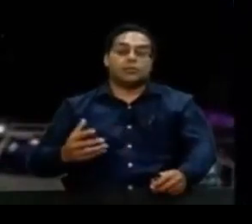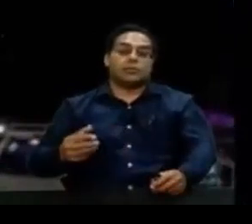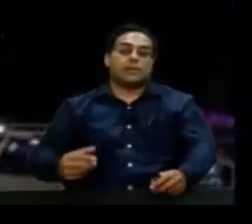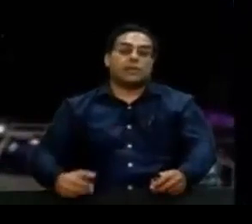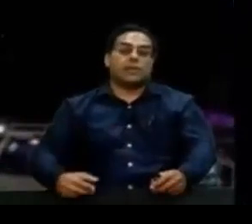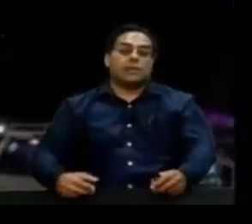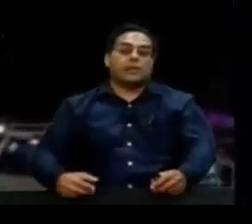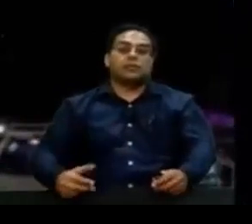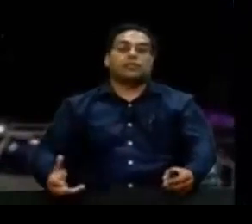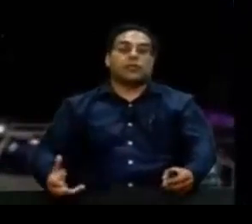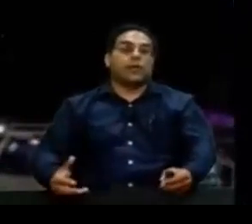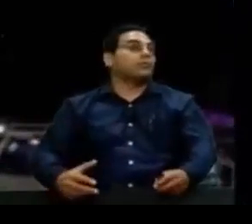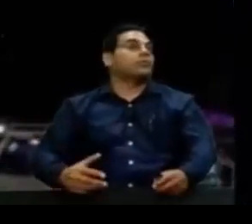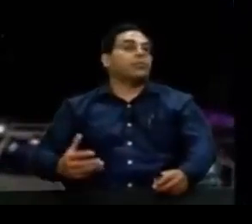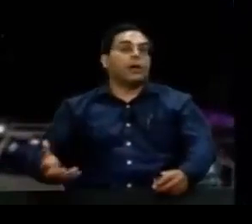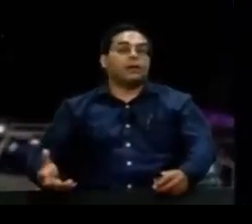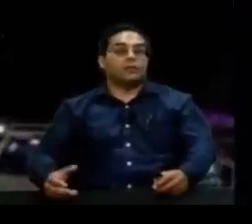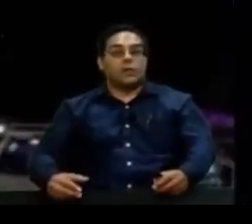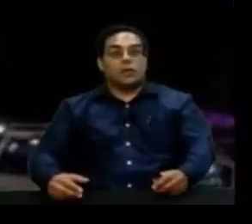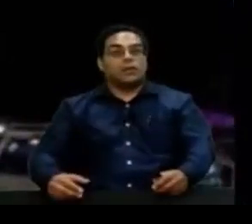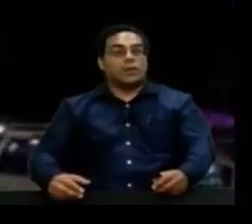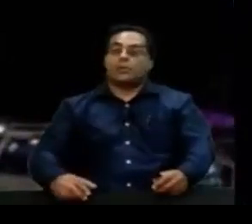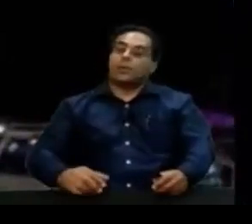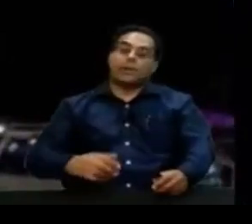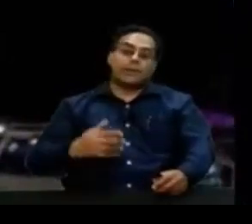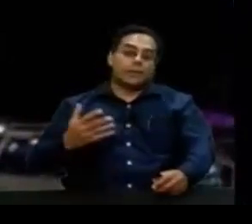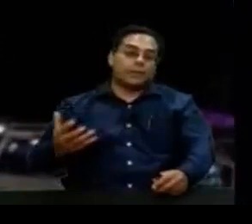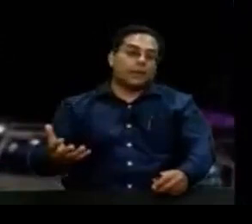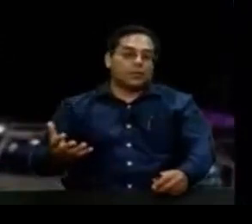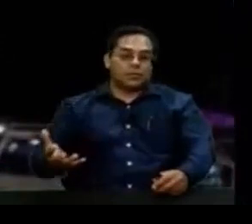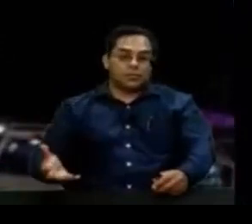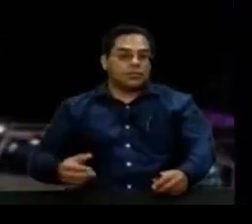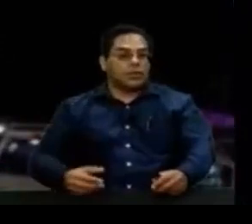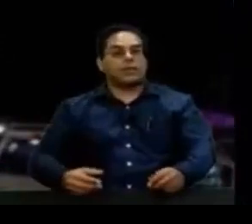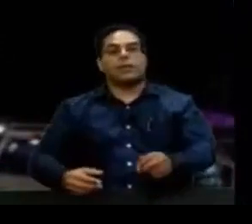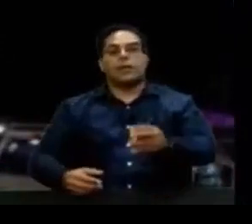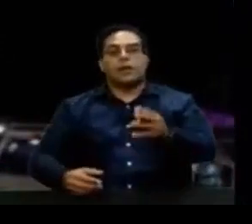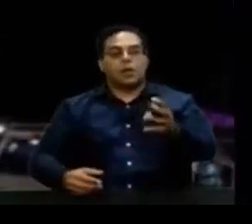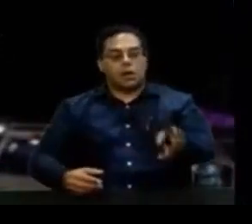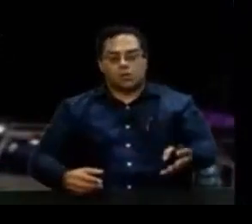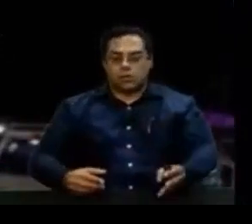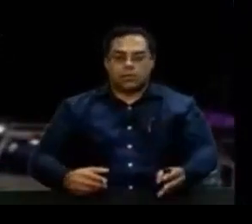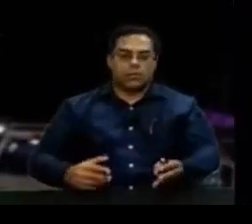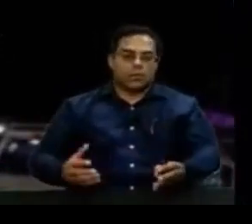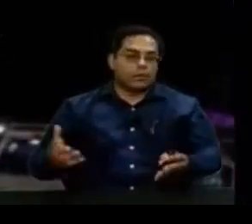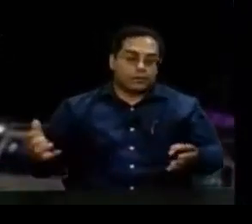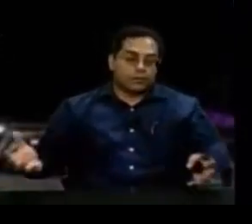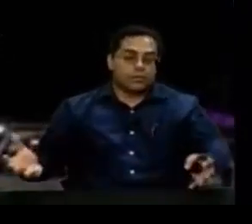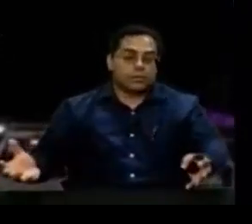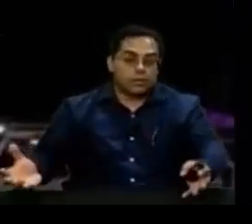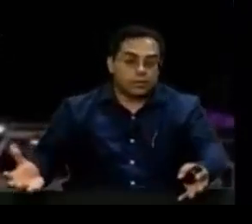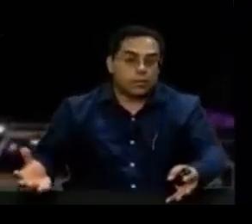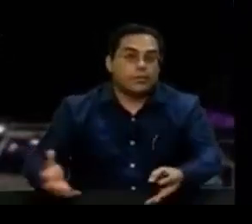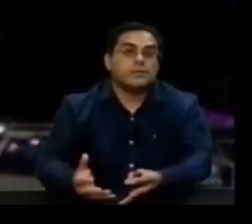otros colegas, otros cirujanos. ¿Por qué? Porque hay quien tenga una opción diferente o algo nuevo y